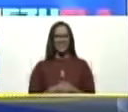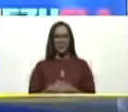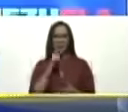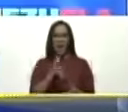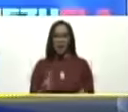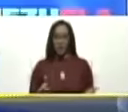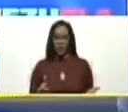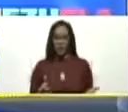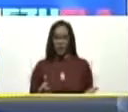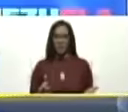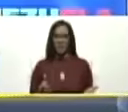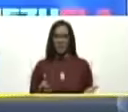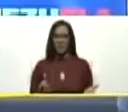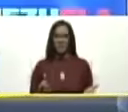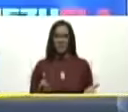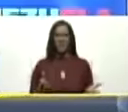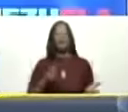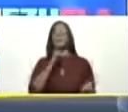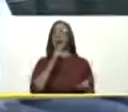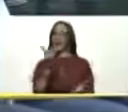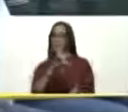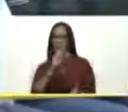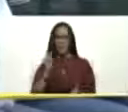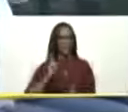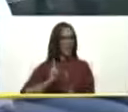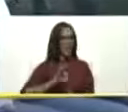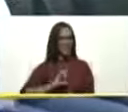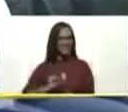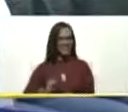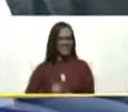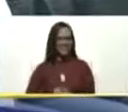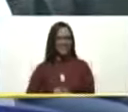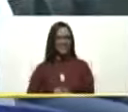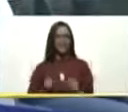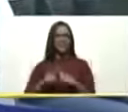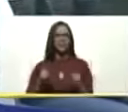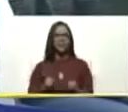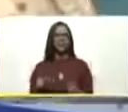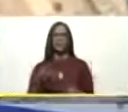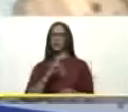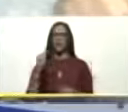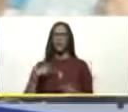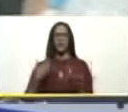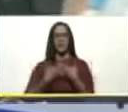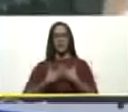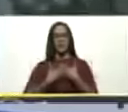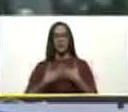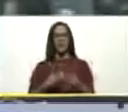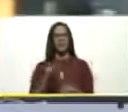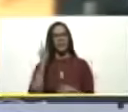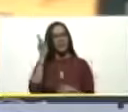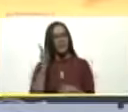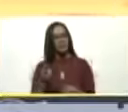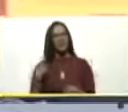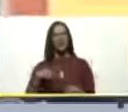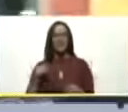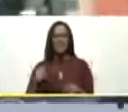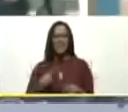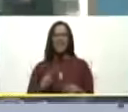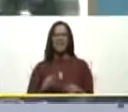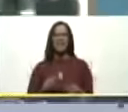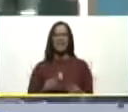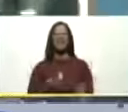Malo. Malo no es. Pero ellos no tienen un emprendimiento. Ellos lo que tienen las